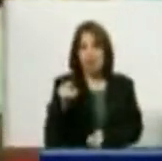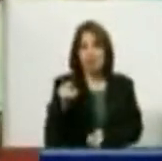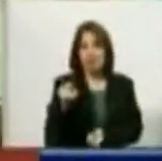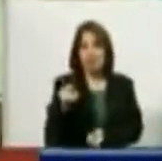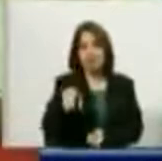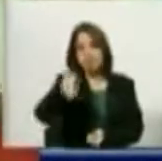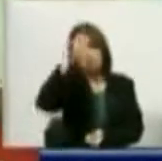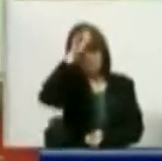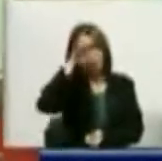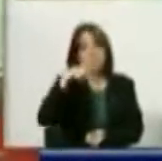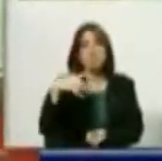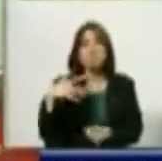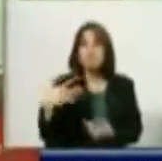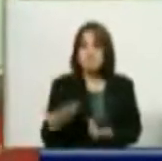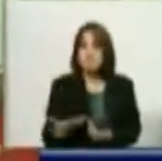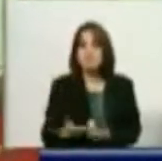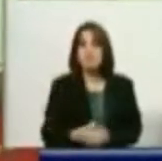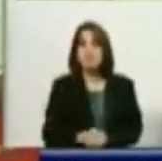entienda